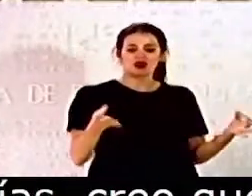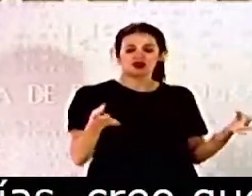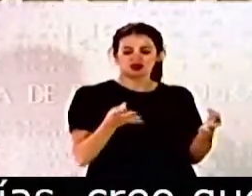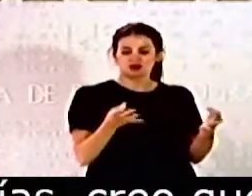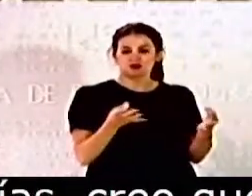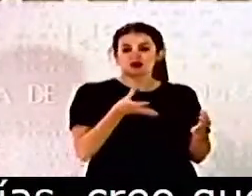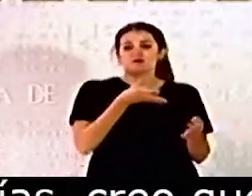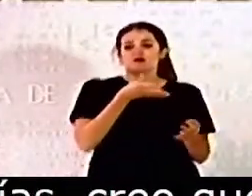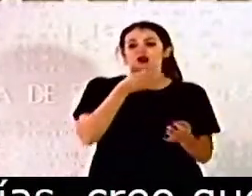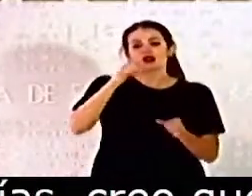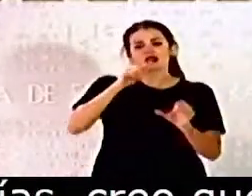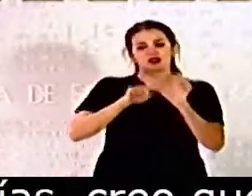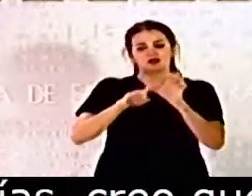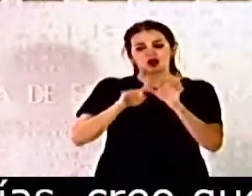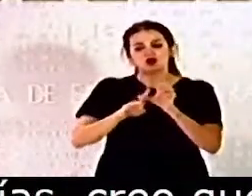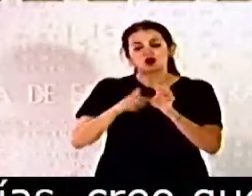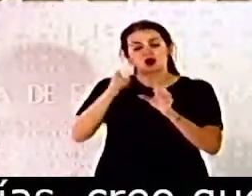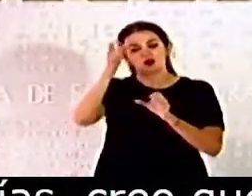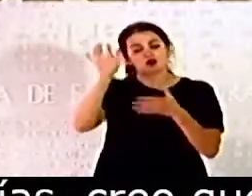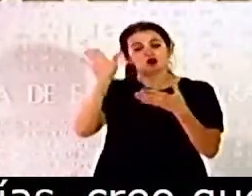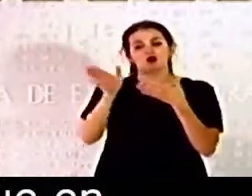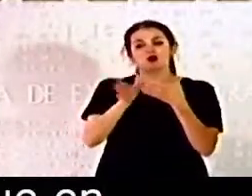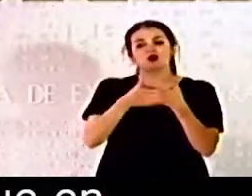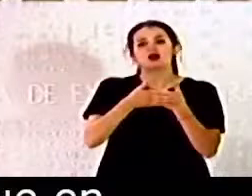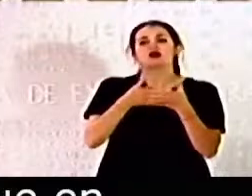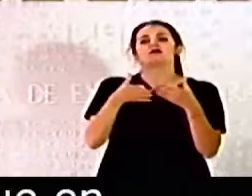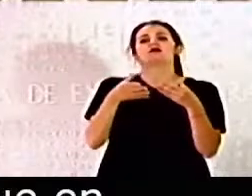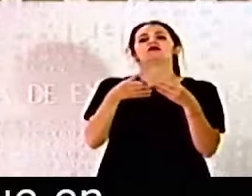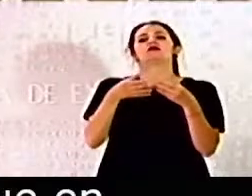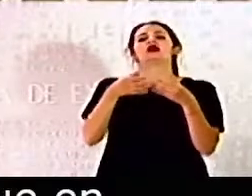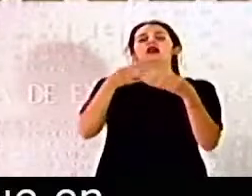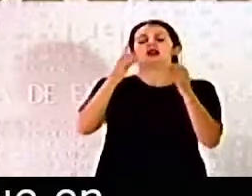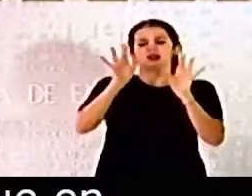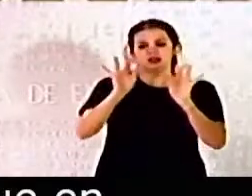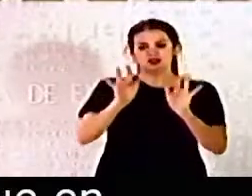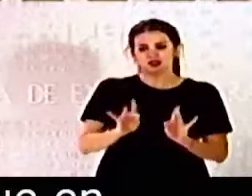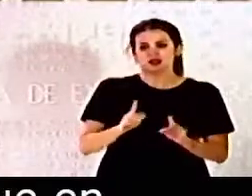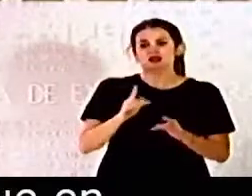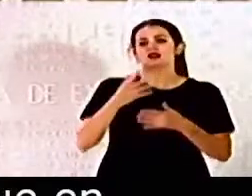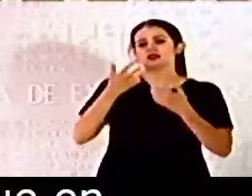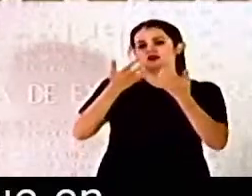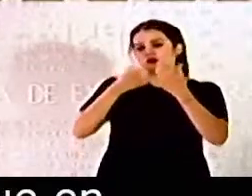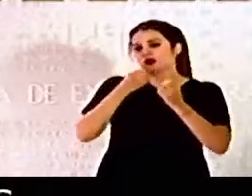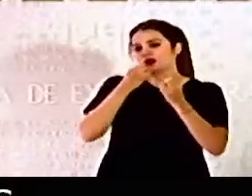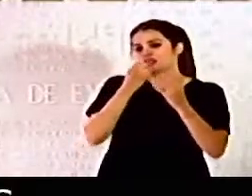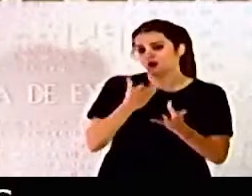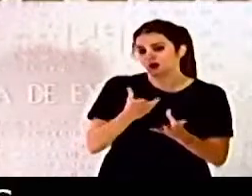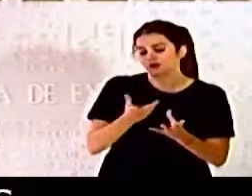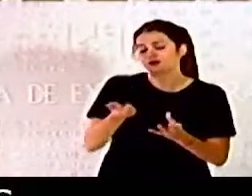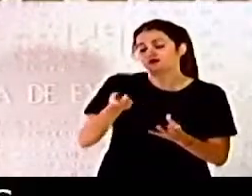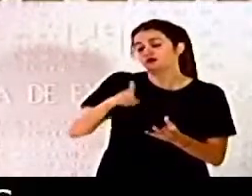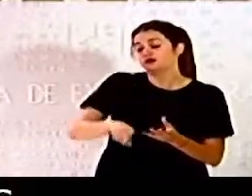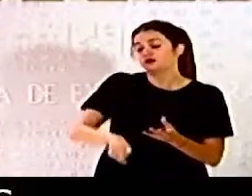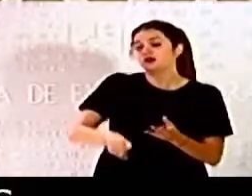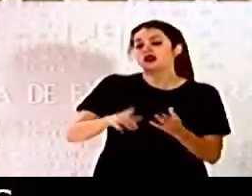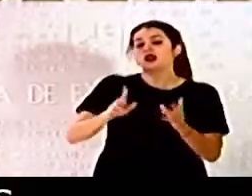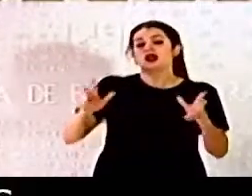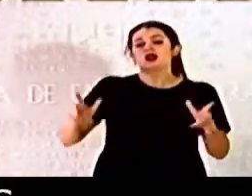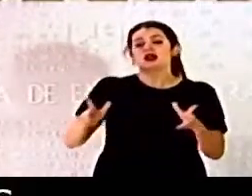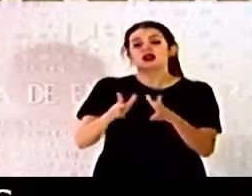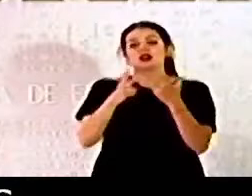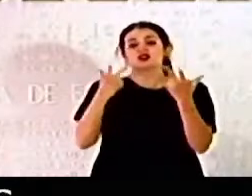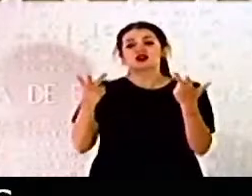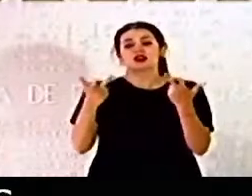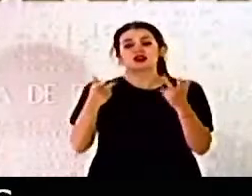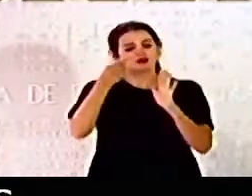perimetrales. Y luego, con ese tipo de afirmaciones, en cierta medida se está invitando a la sociedad a que se rebele contra